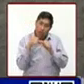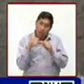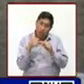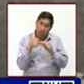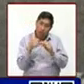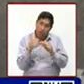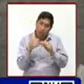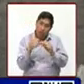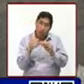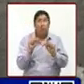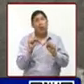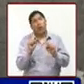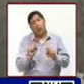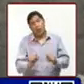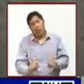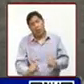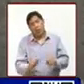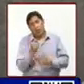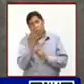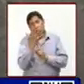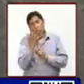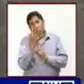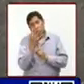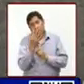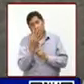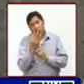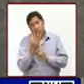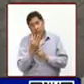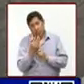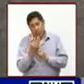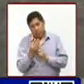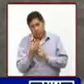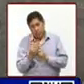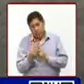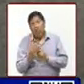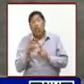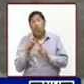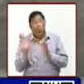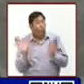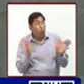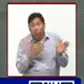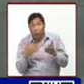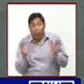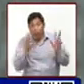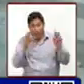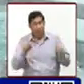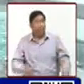pie y pueda ser consumida naturalmente y no apagada por el viento.